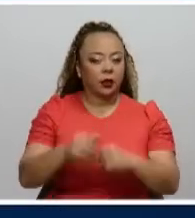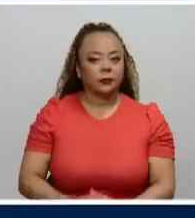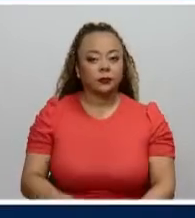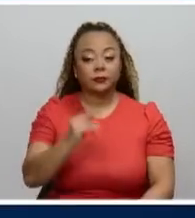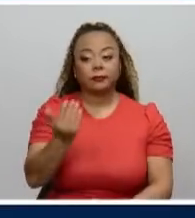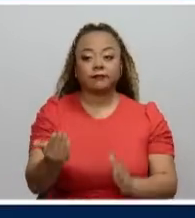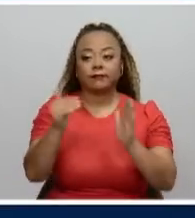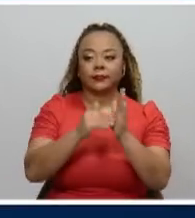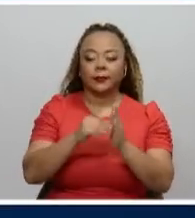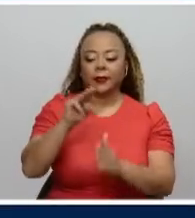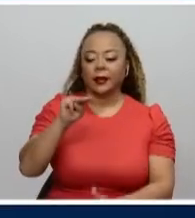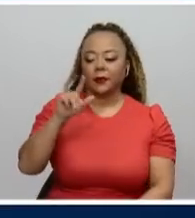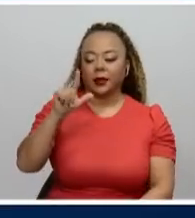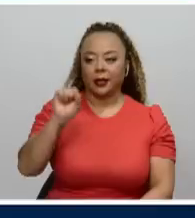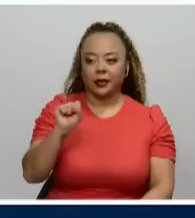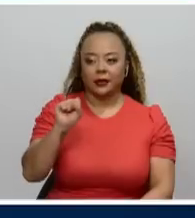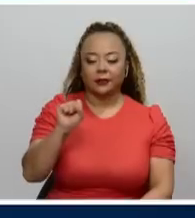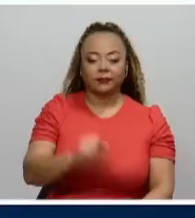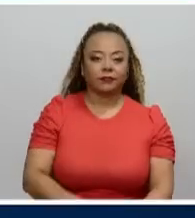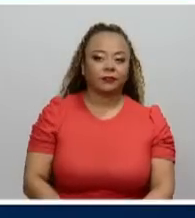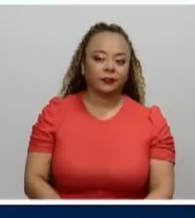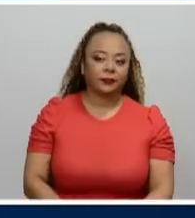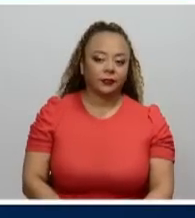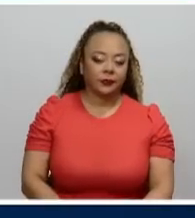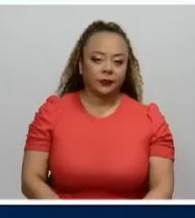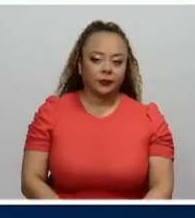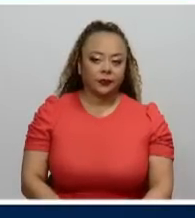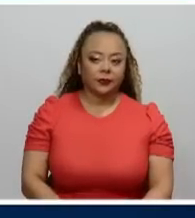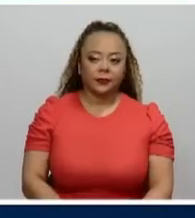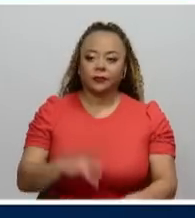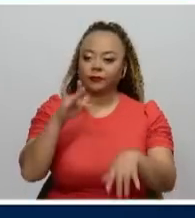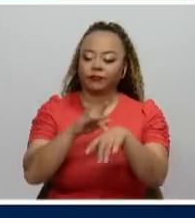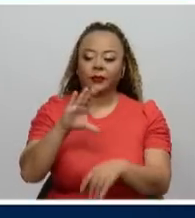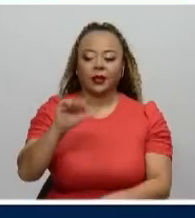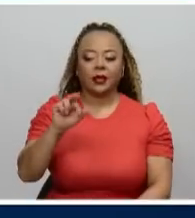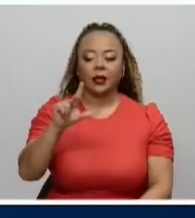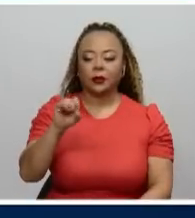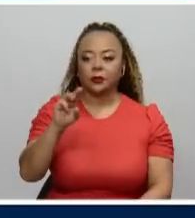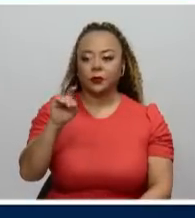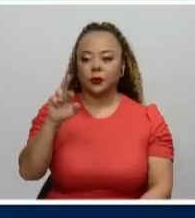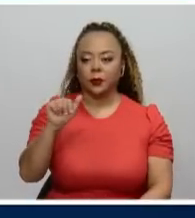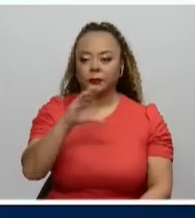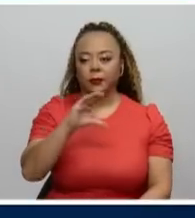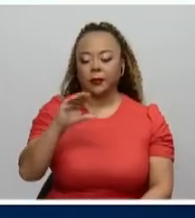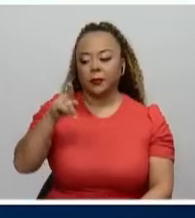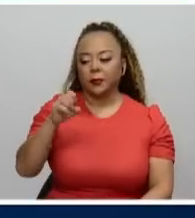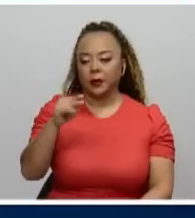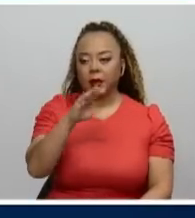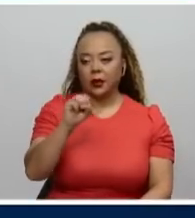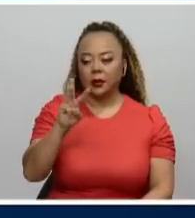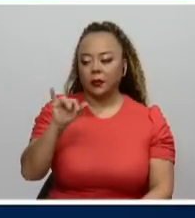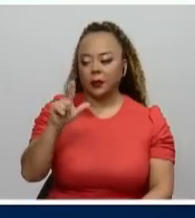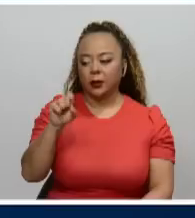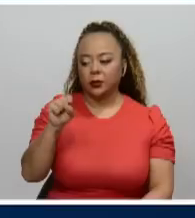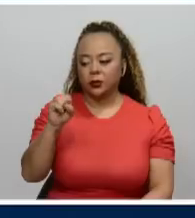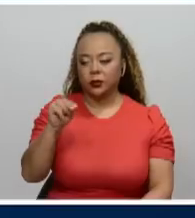melesianos Por así decirlo trastoca Carlitos Mora Peña y Wilson Ricardo apaña y